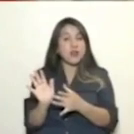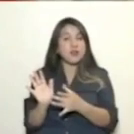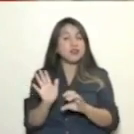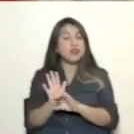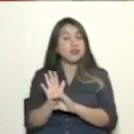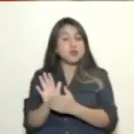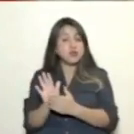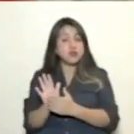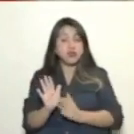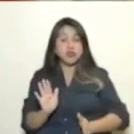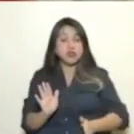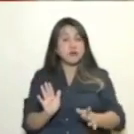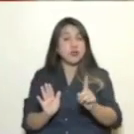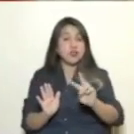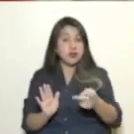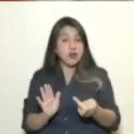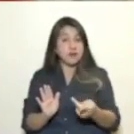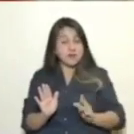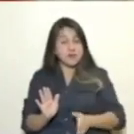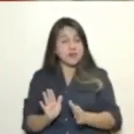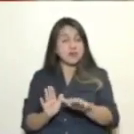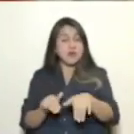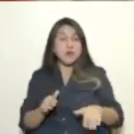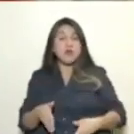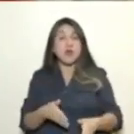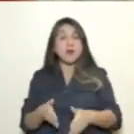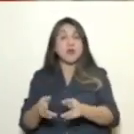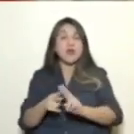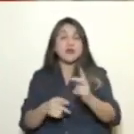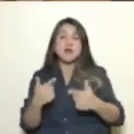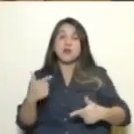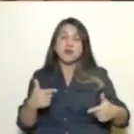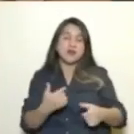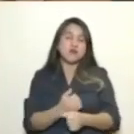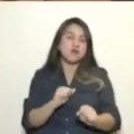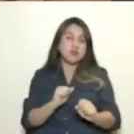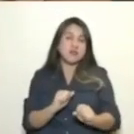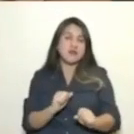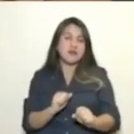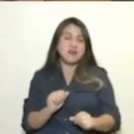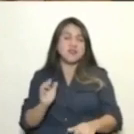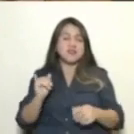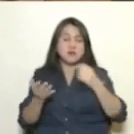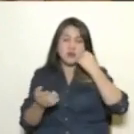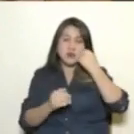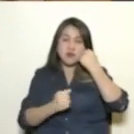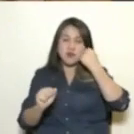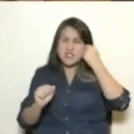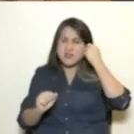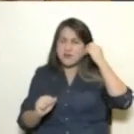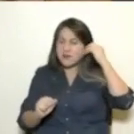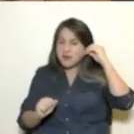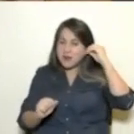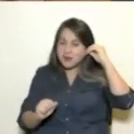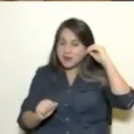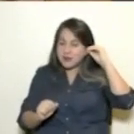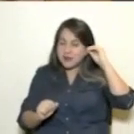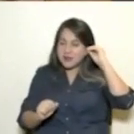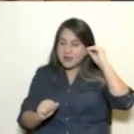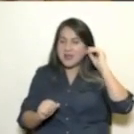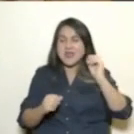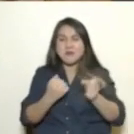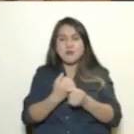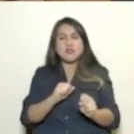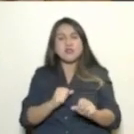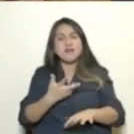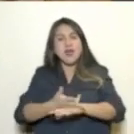cambiamos, porque si seguimos en ese camino, digamos, hacer política es imposible, ¿no? No, eso es imposible. Ajá. Eso es imposible porque hay